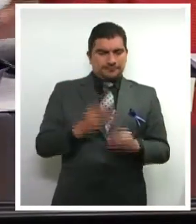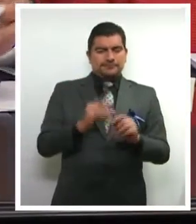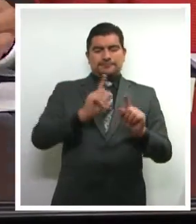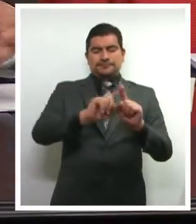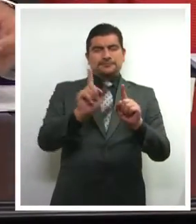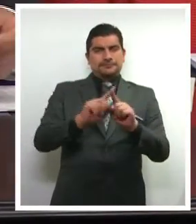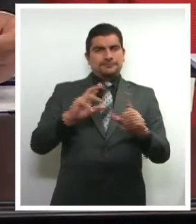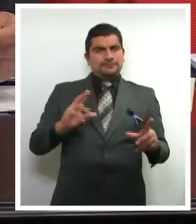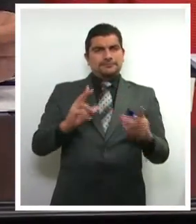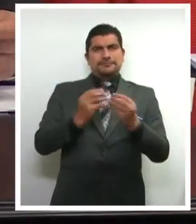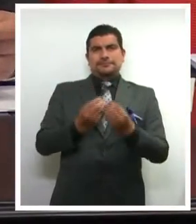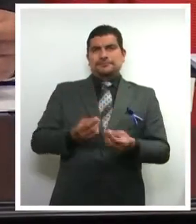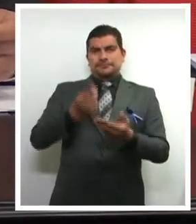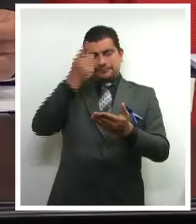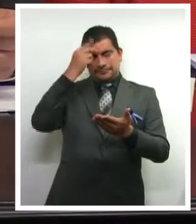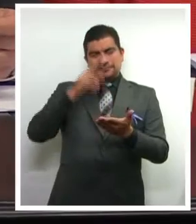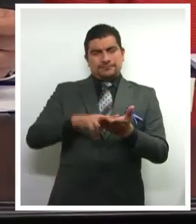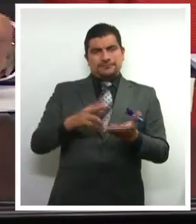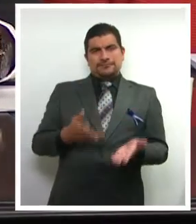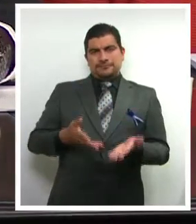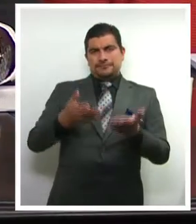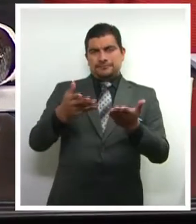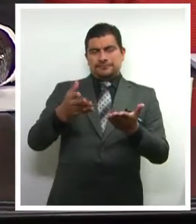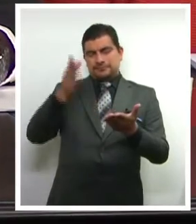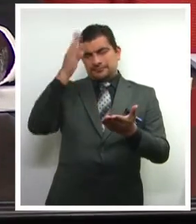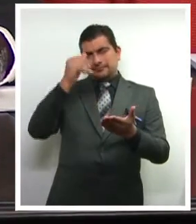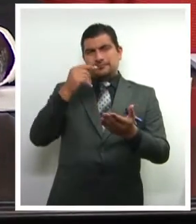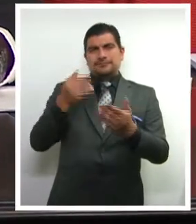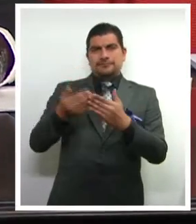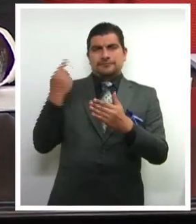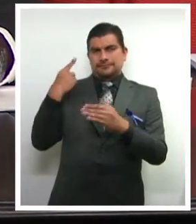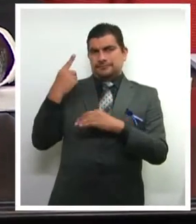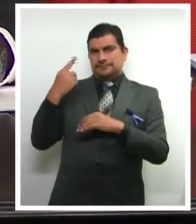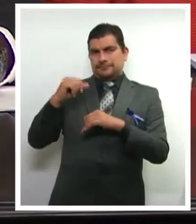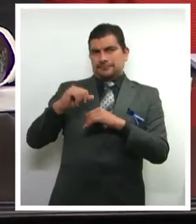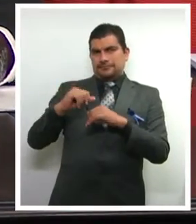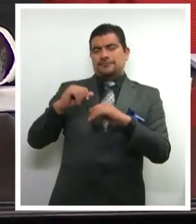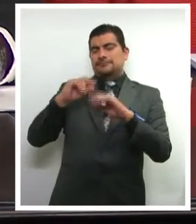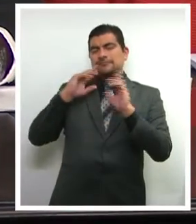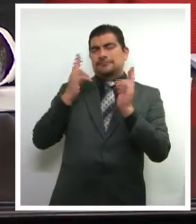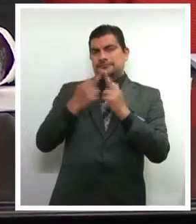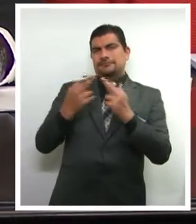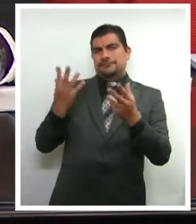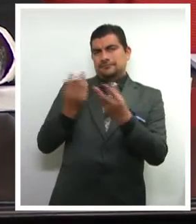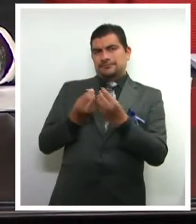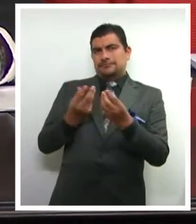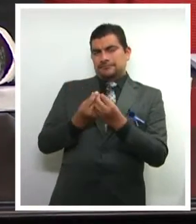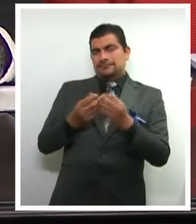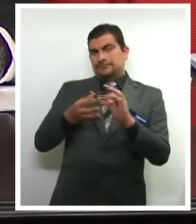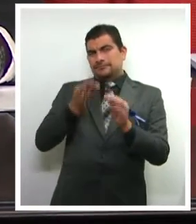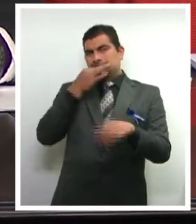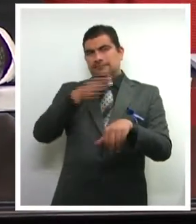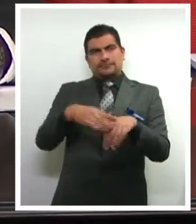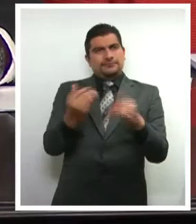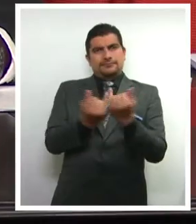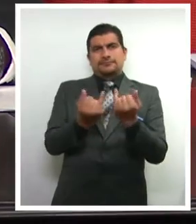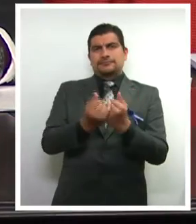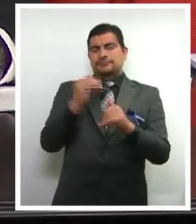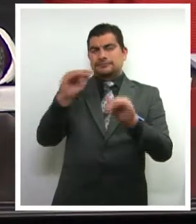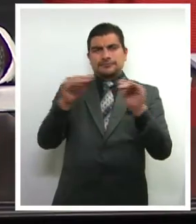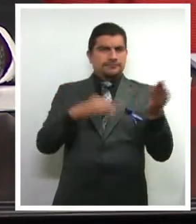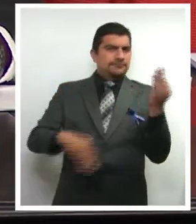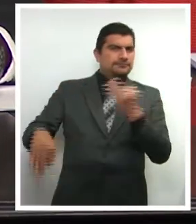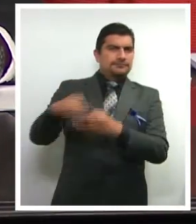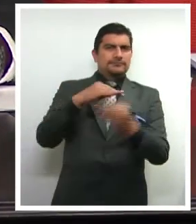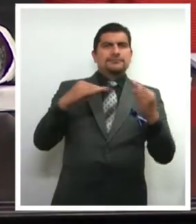la mesa directiva acordó en su reunión previa a la sesión del día de hoy solicitar a las juntas directivas de